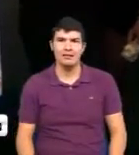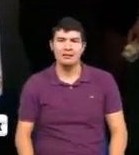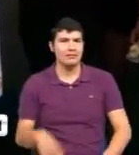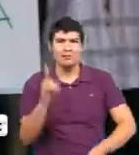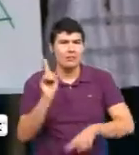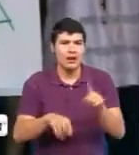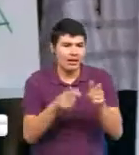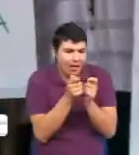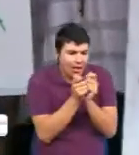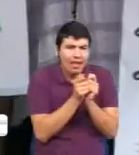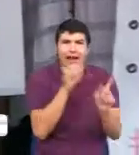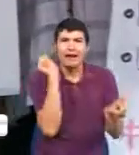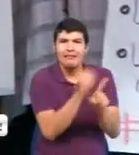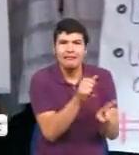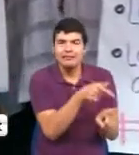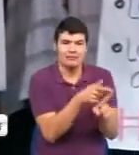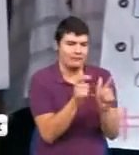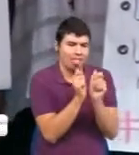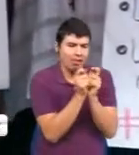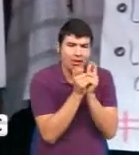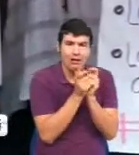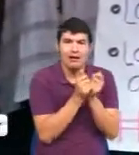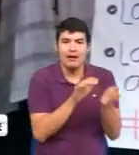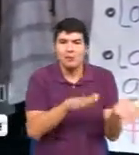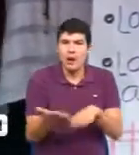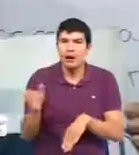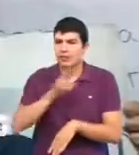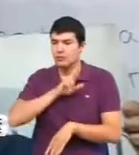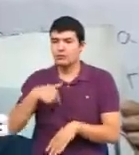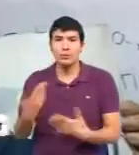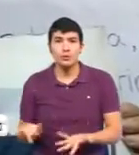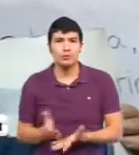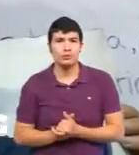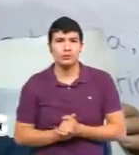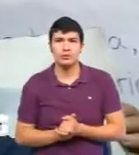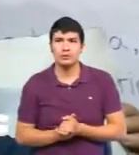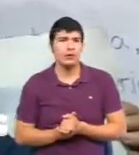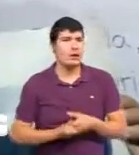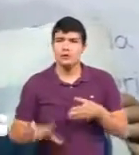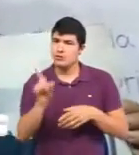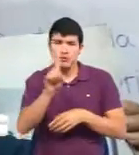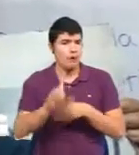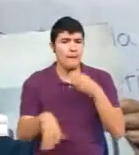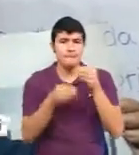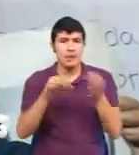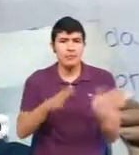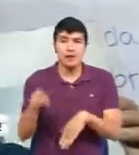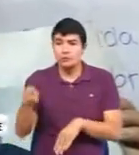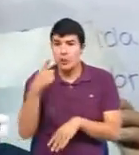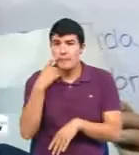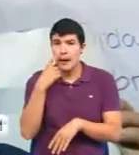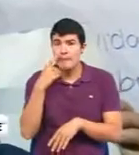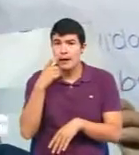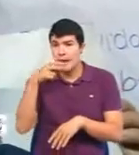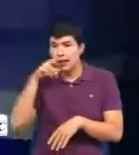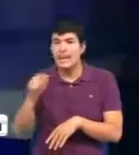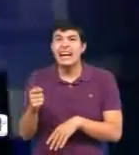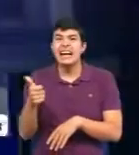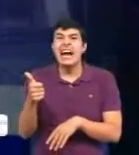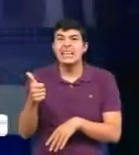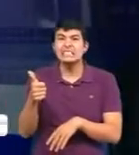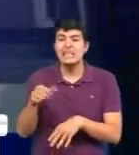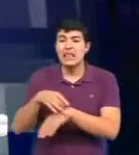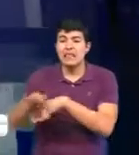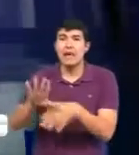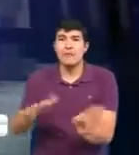eso es una distracción para ellos y una muerte para nosotros entonces no más muertes porque al papá de la niña es casi lo dejan morir anoche